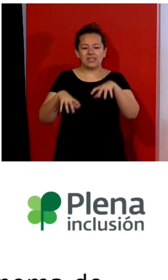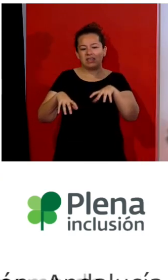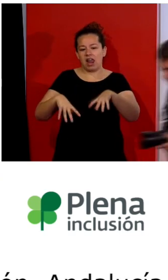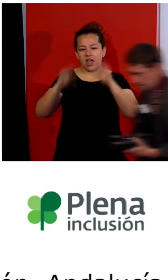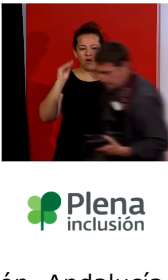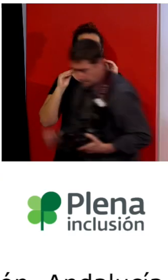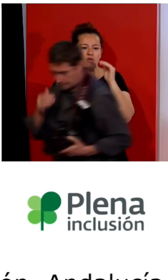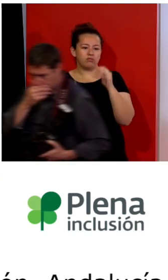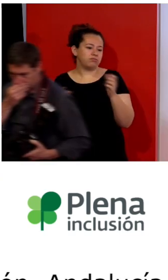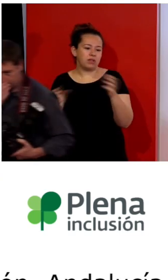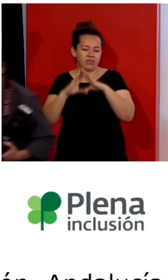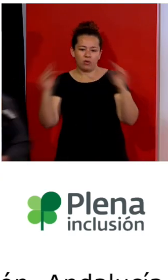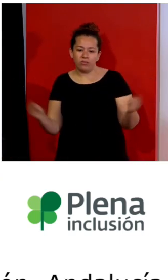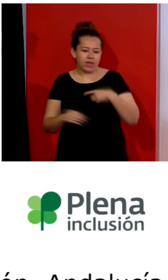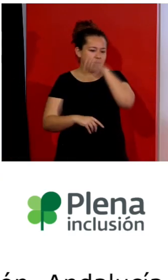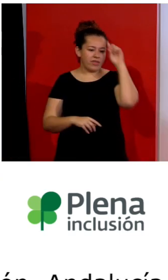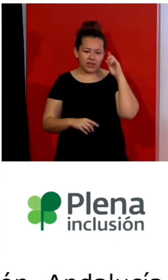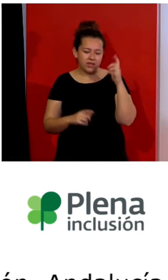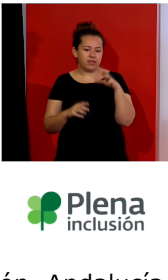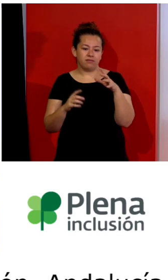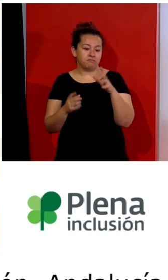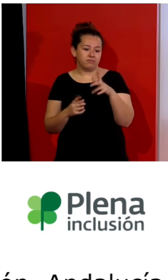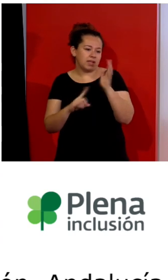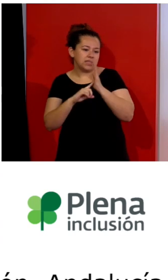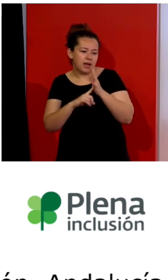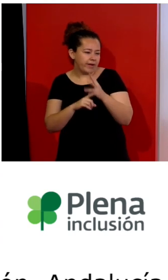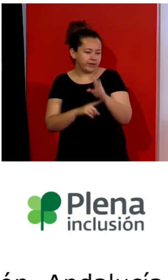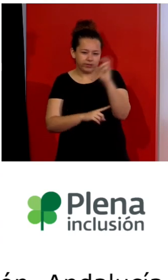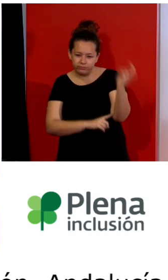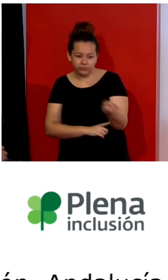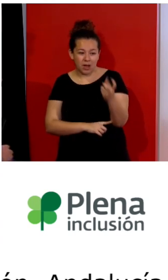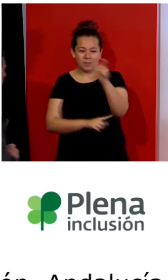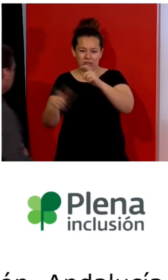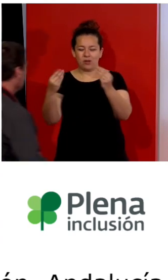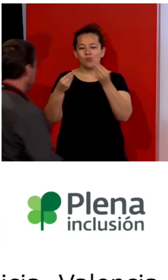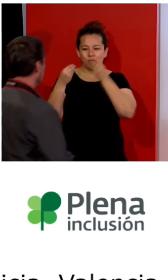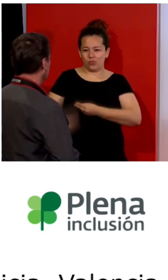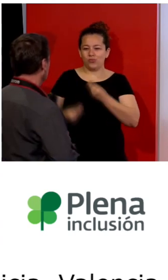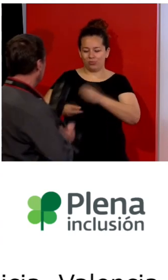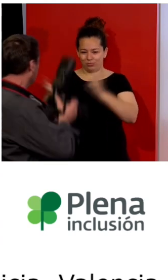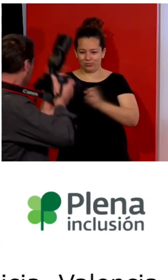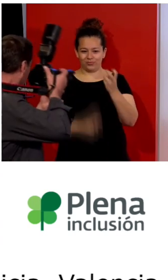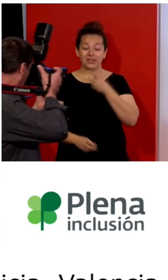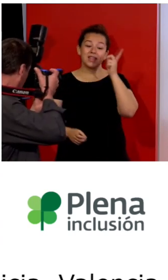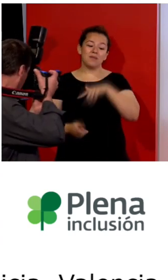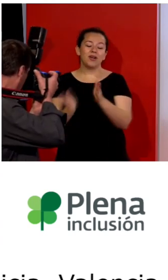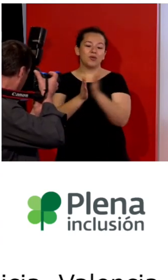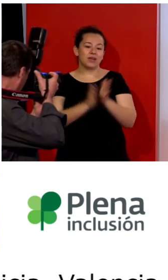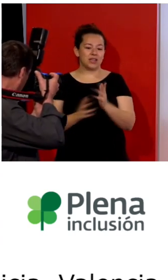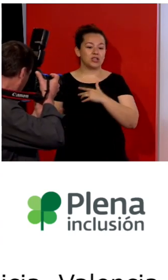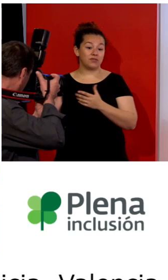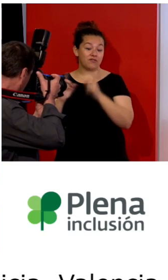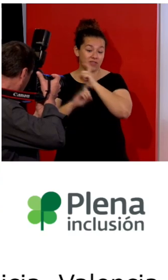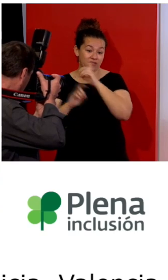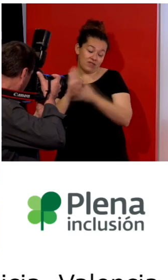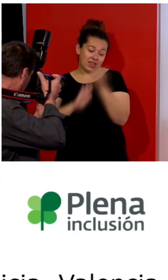Extremadura, Cantabria, Galicia, Valencia, Castilla-La Mancha, fenomenal, hay una muy buena presencia. Y por supuesto a los compañeros de las federaciones de